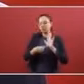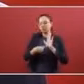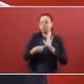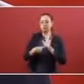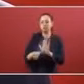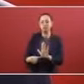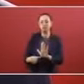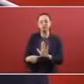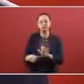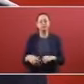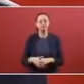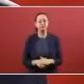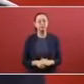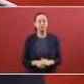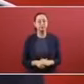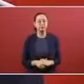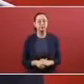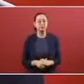están